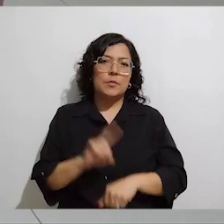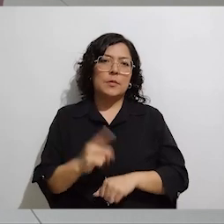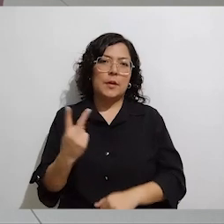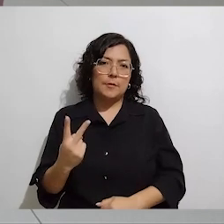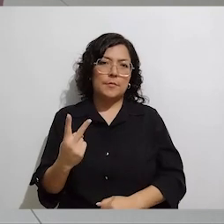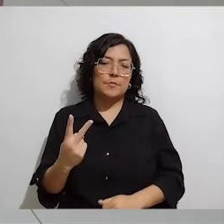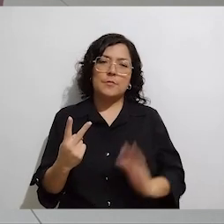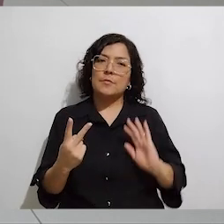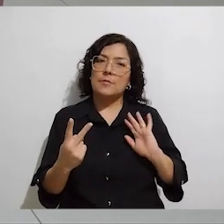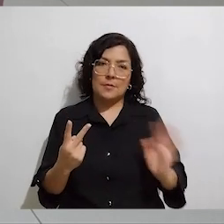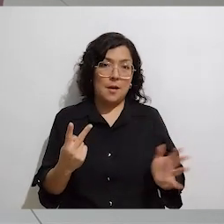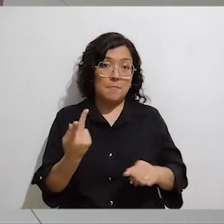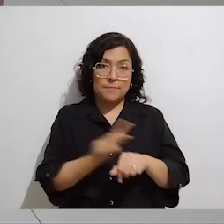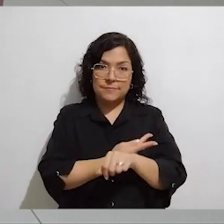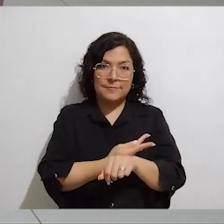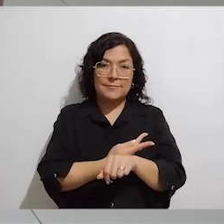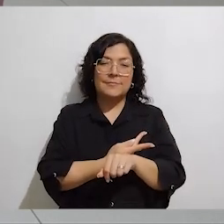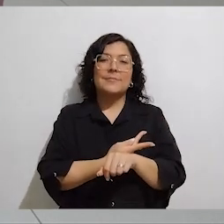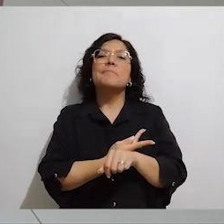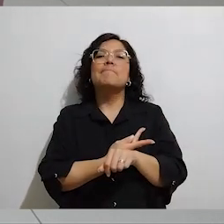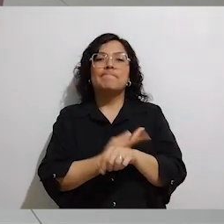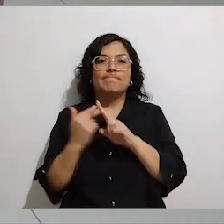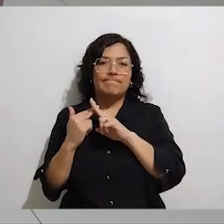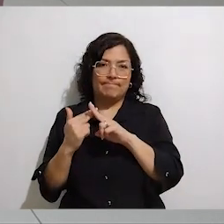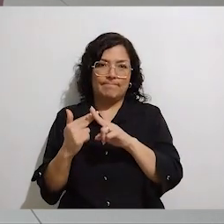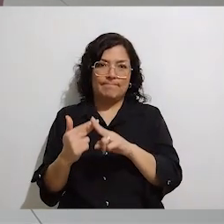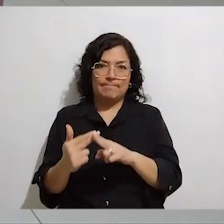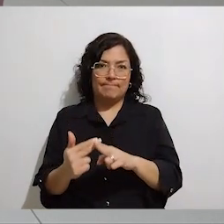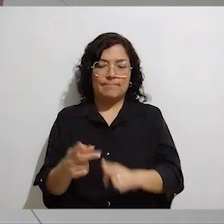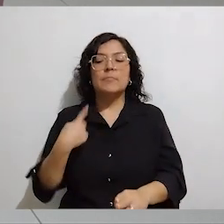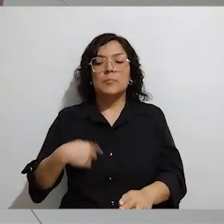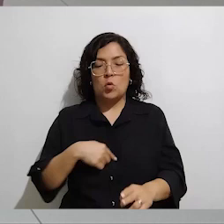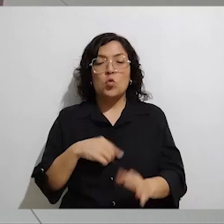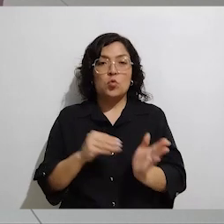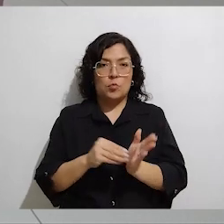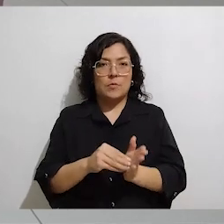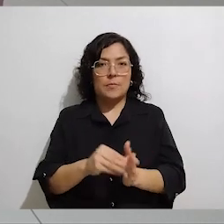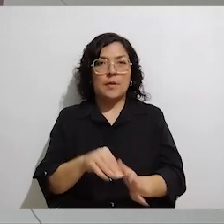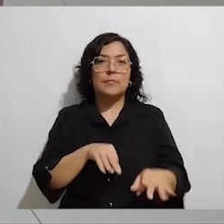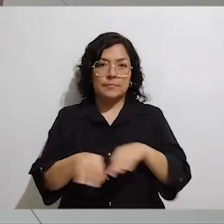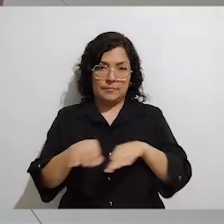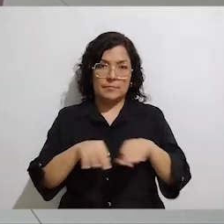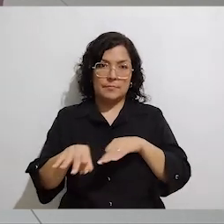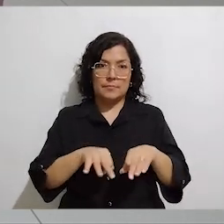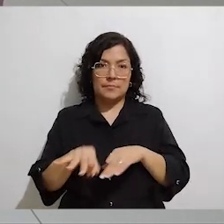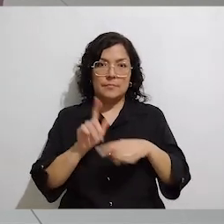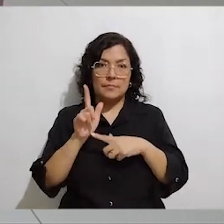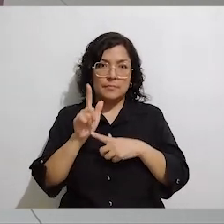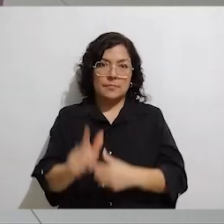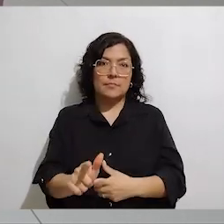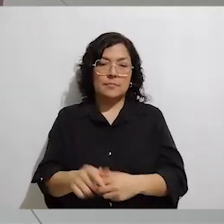ya la pasamos, ya en este momento estamos concluyendo muchas tareas de nuestros comités electorales municipales,